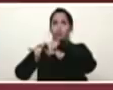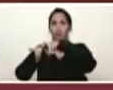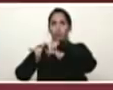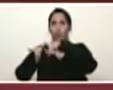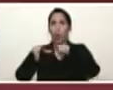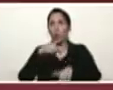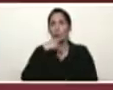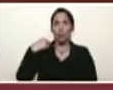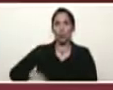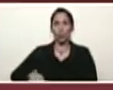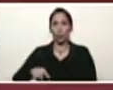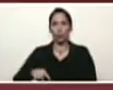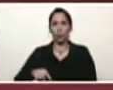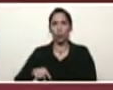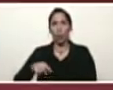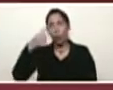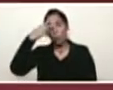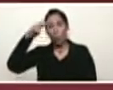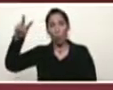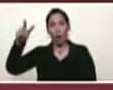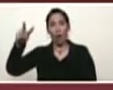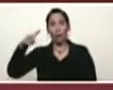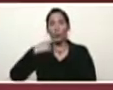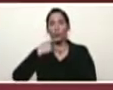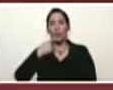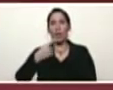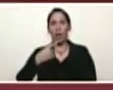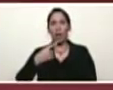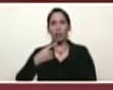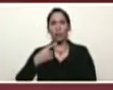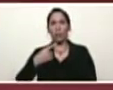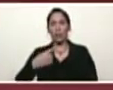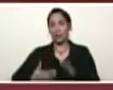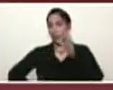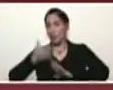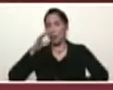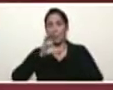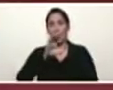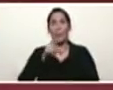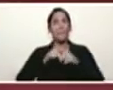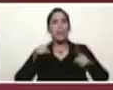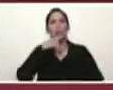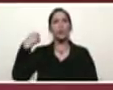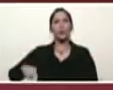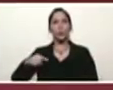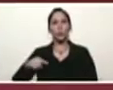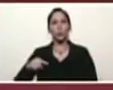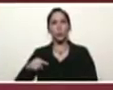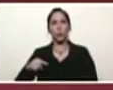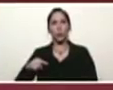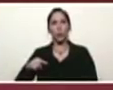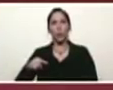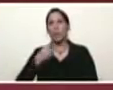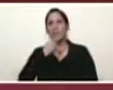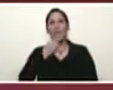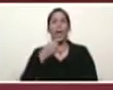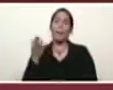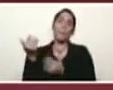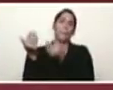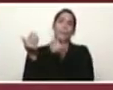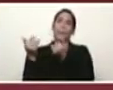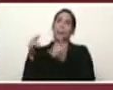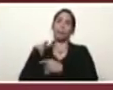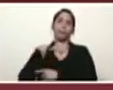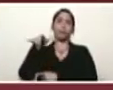Y los cubanos querían que se fuera del país. Pero los rusos lo bajaron del avión y le